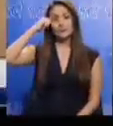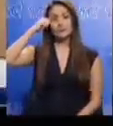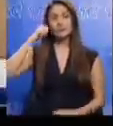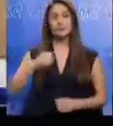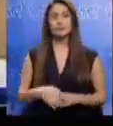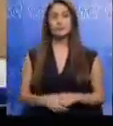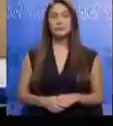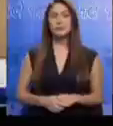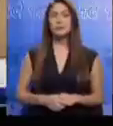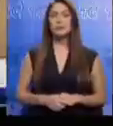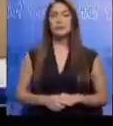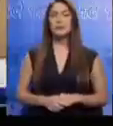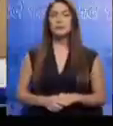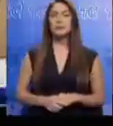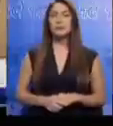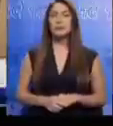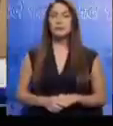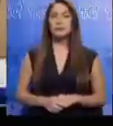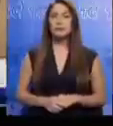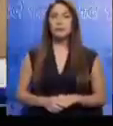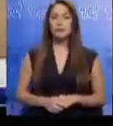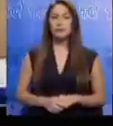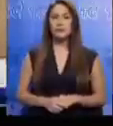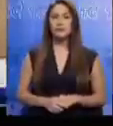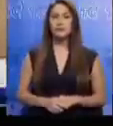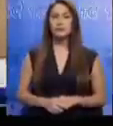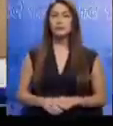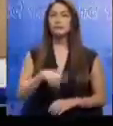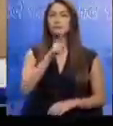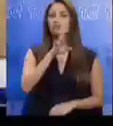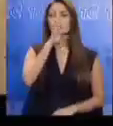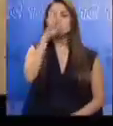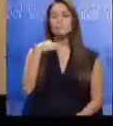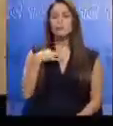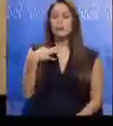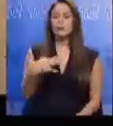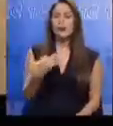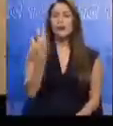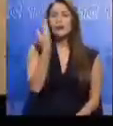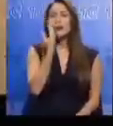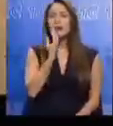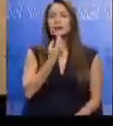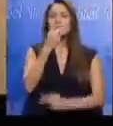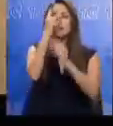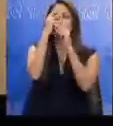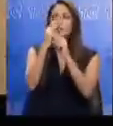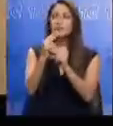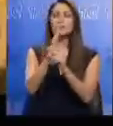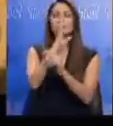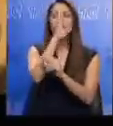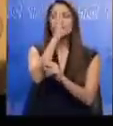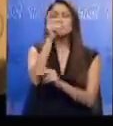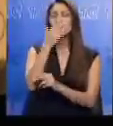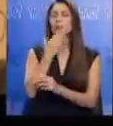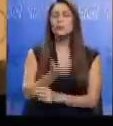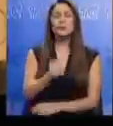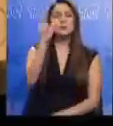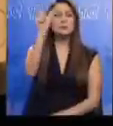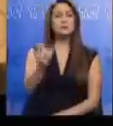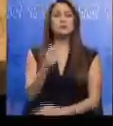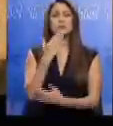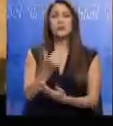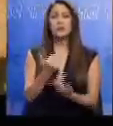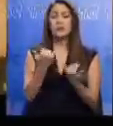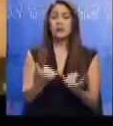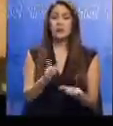ha sido un mal hijo, un educadito, cariñoso, respetuoso, buen hijo. El cuerpo del teniente